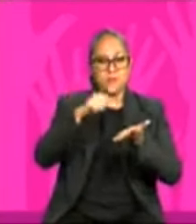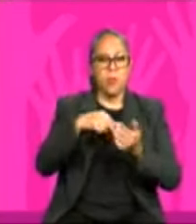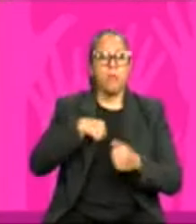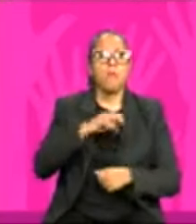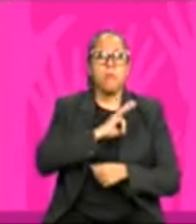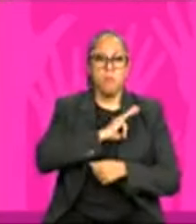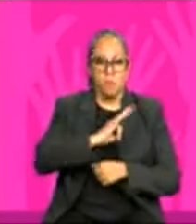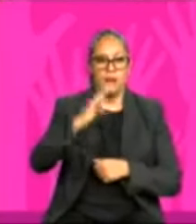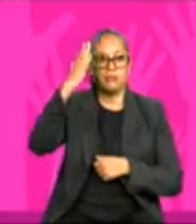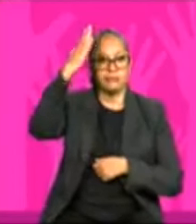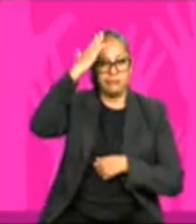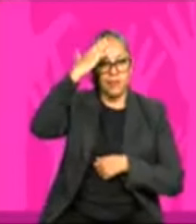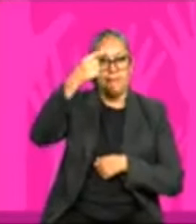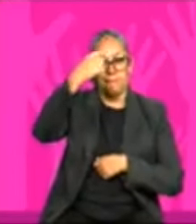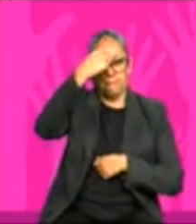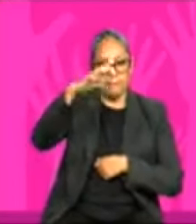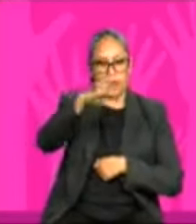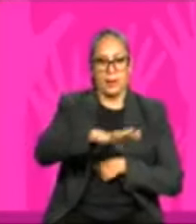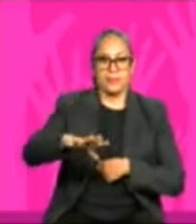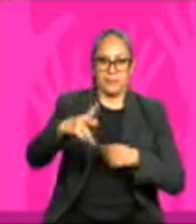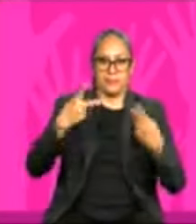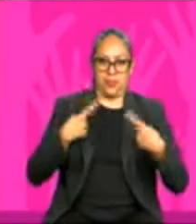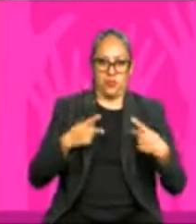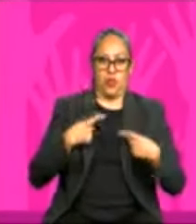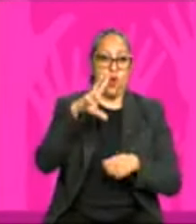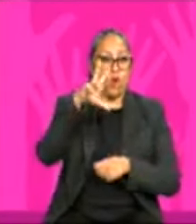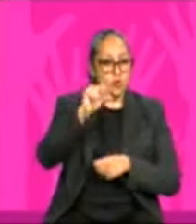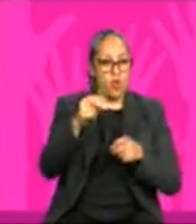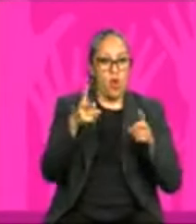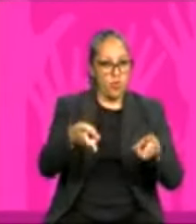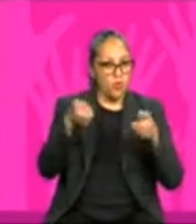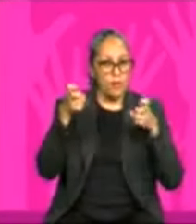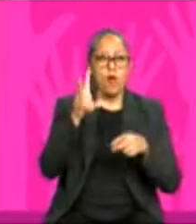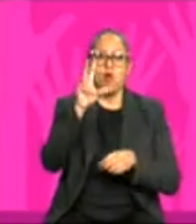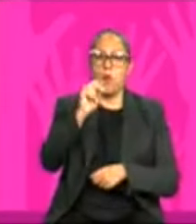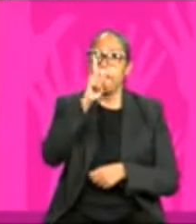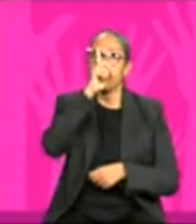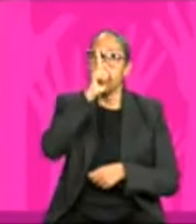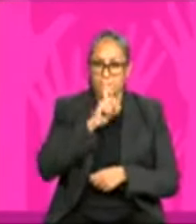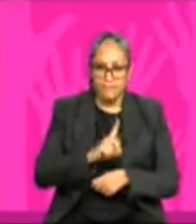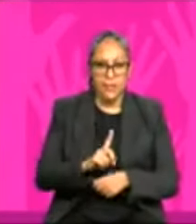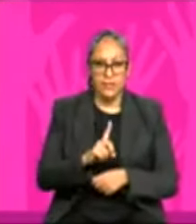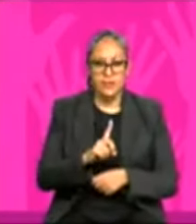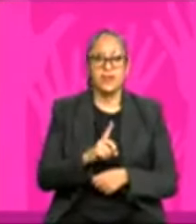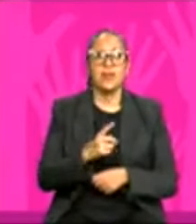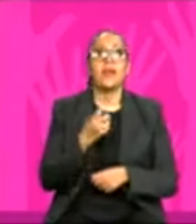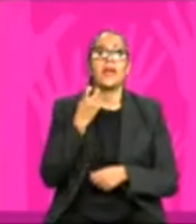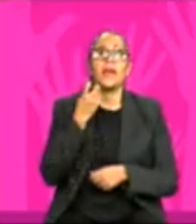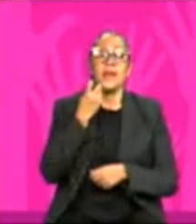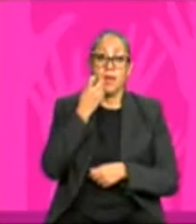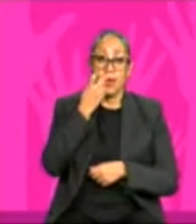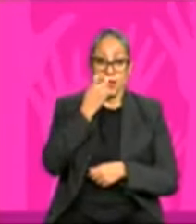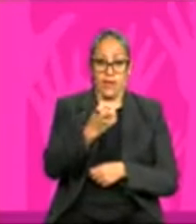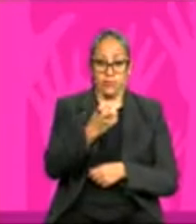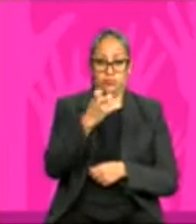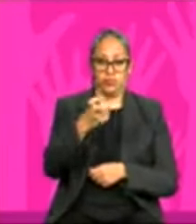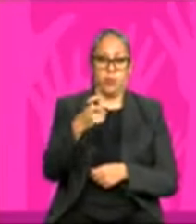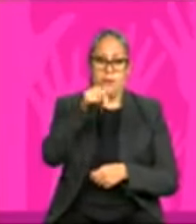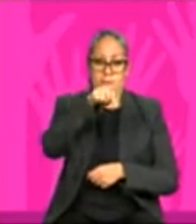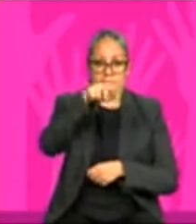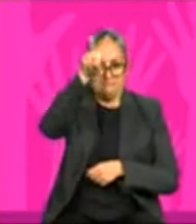Estado para el bien del pueblo. No robar, no mentir y no traicionar no es una frase